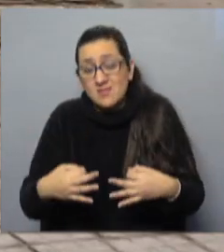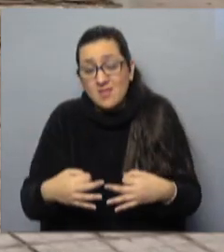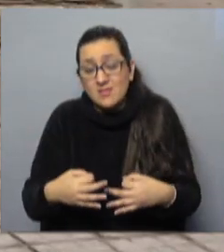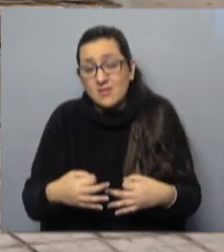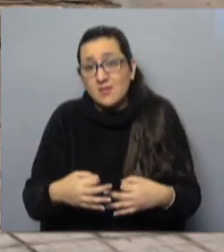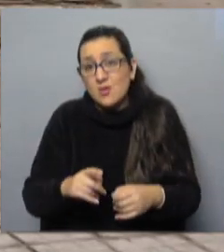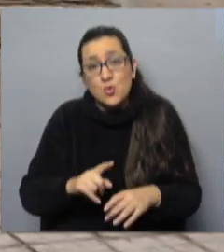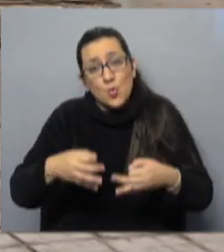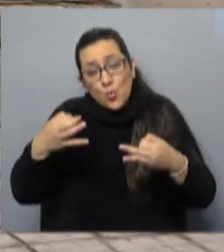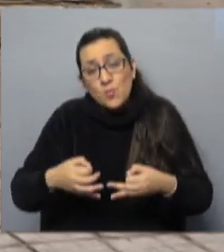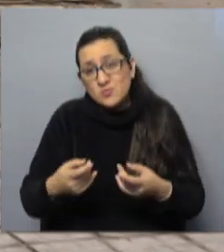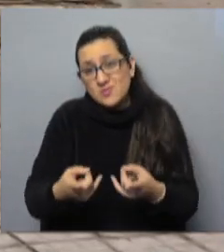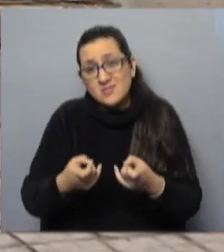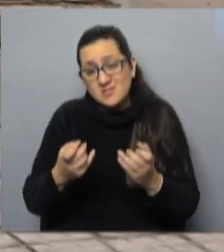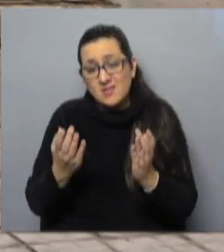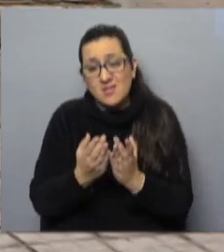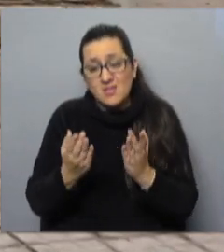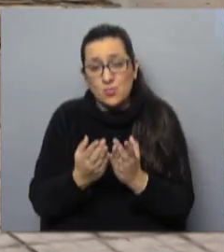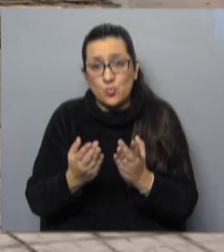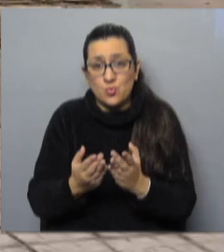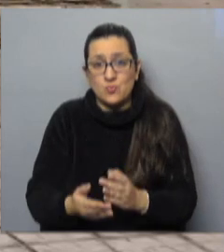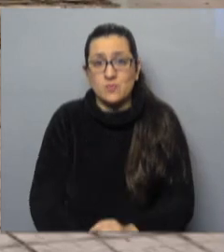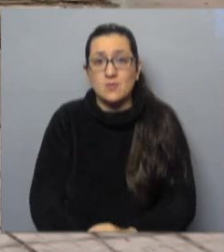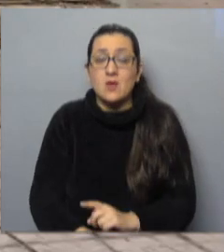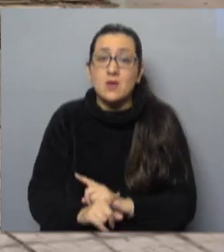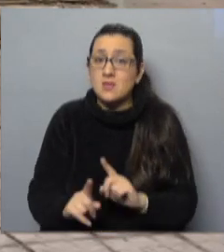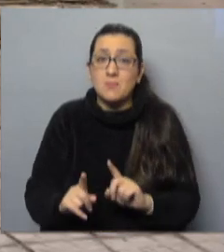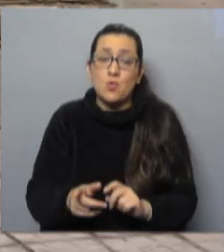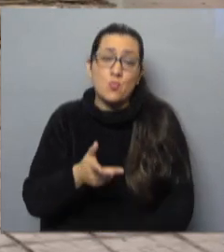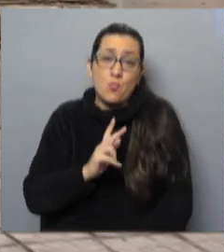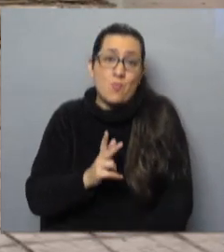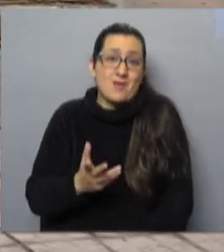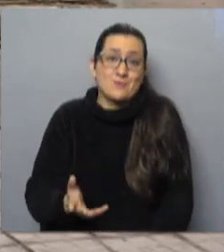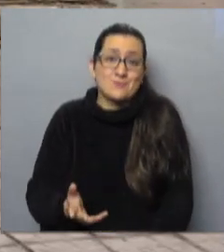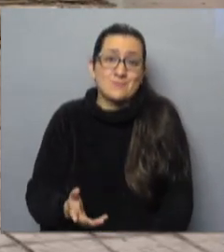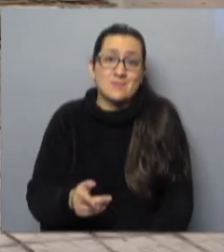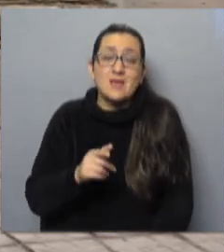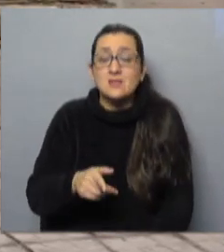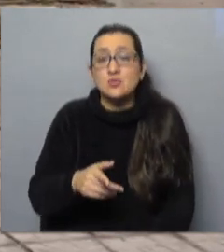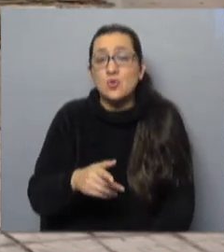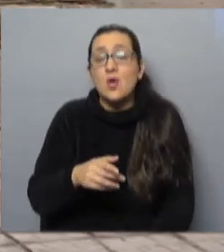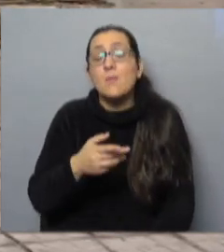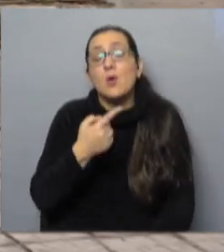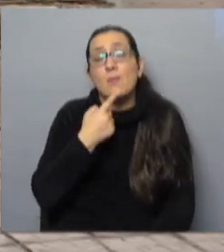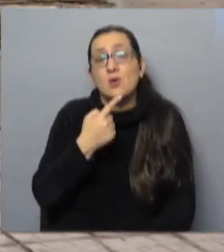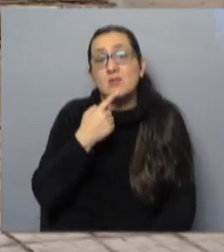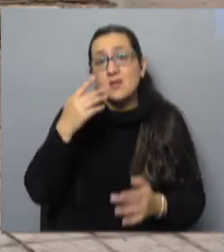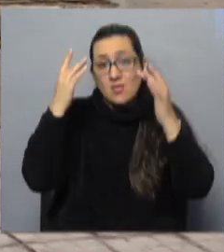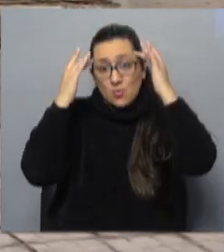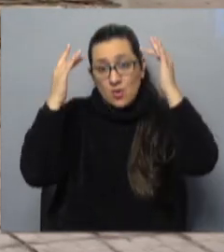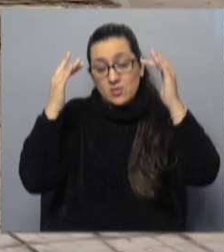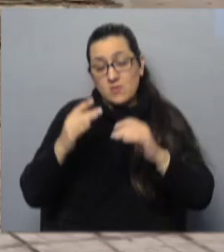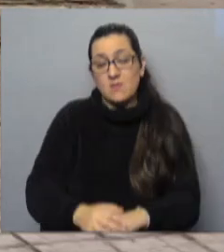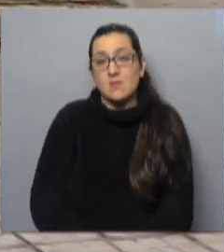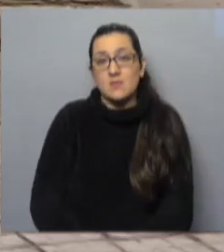necesidades académicas y sus necesidades como seres humanos y eso tiene que ver con la política educativa y la política económica que lleva